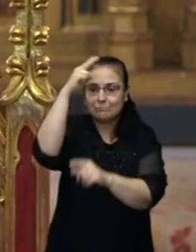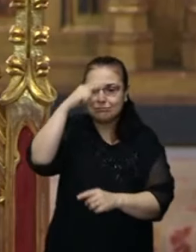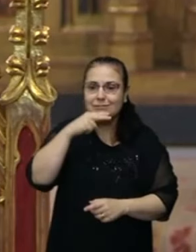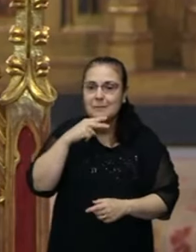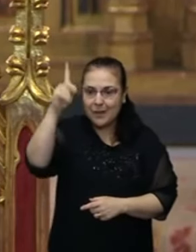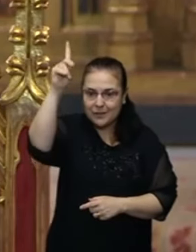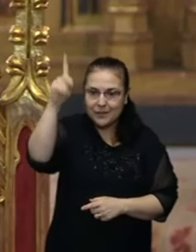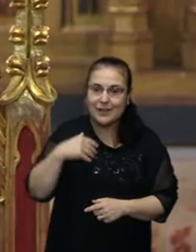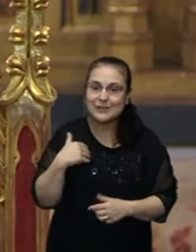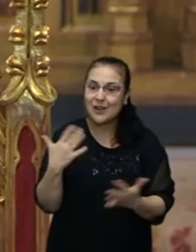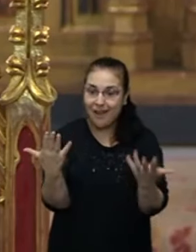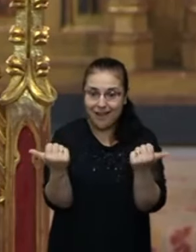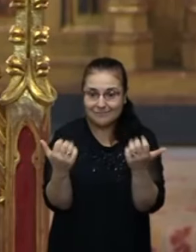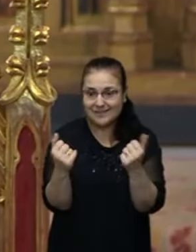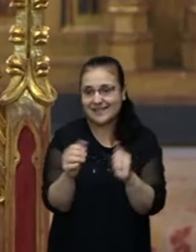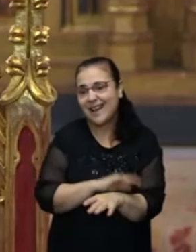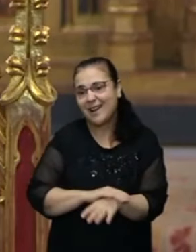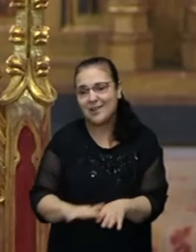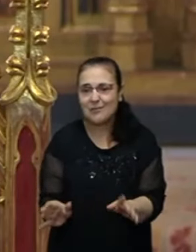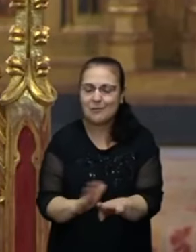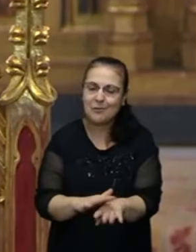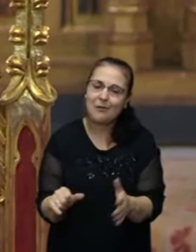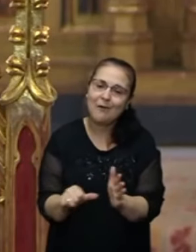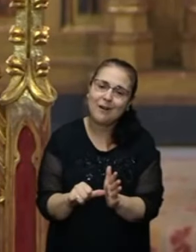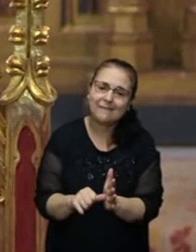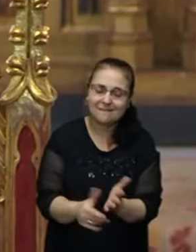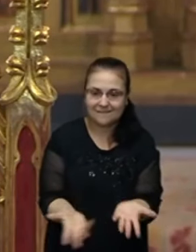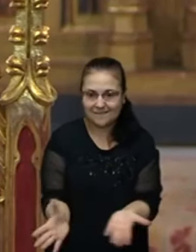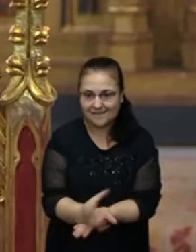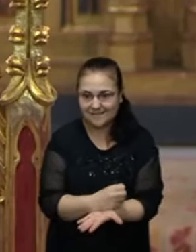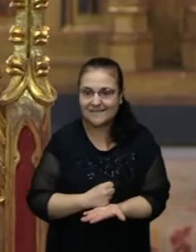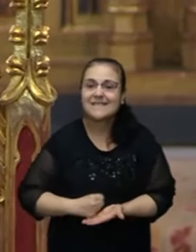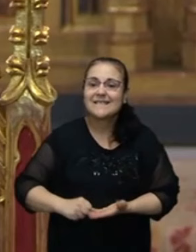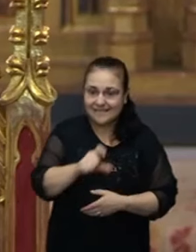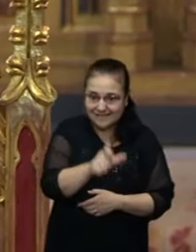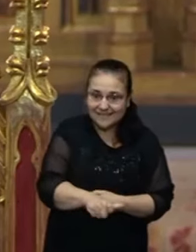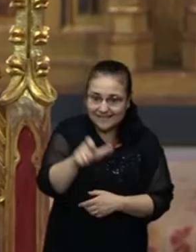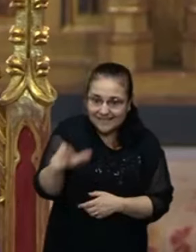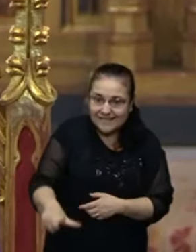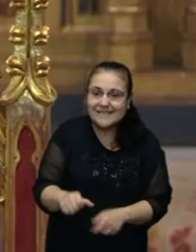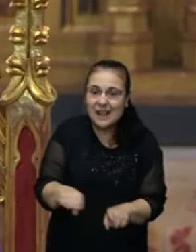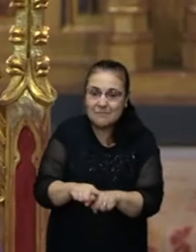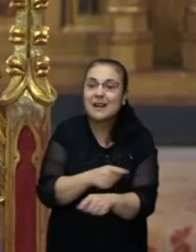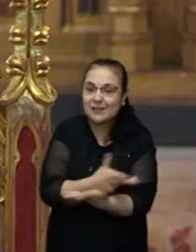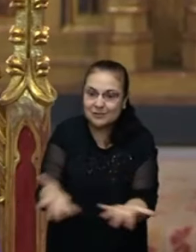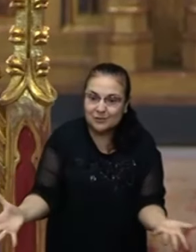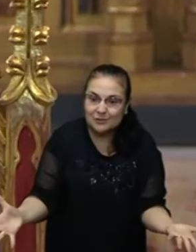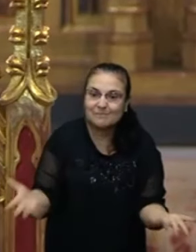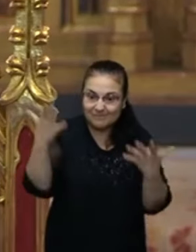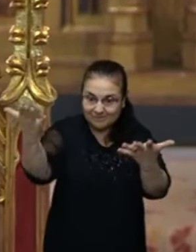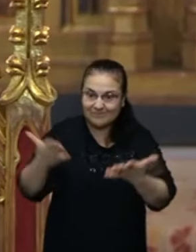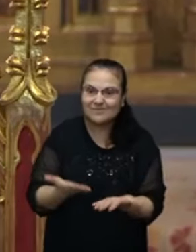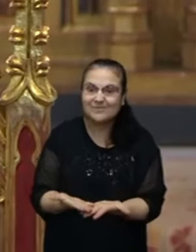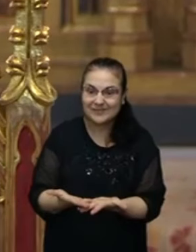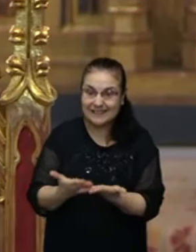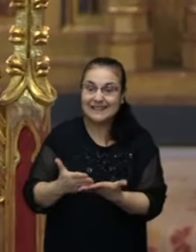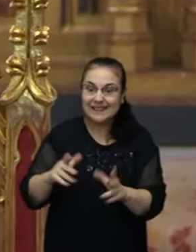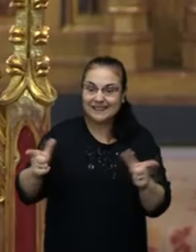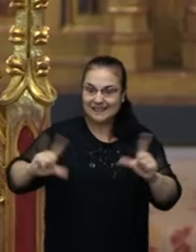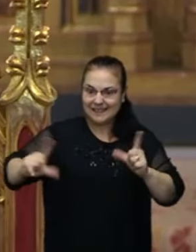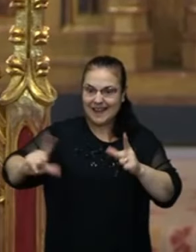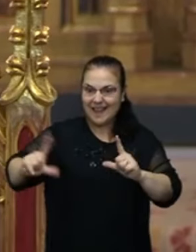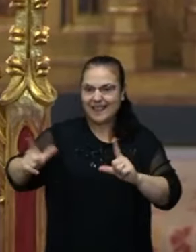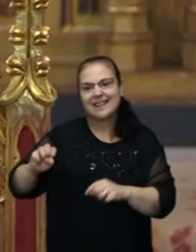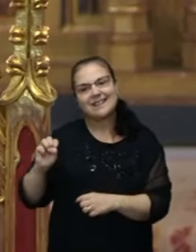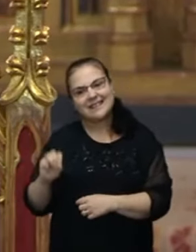Un saludo cordial y cercano a todos aquellos hermanos nuestros que a través de Canal 13